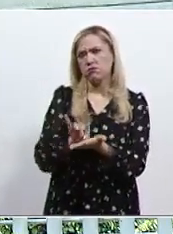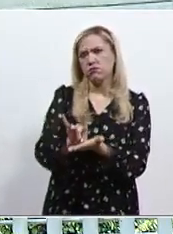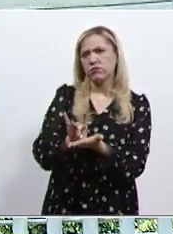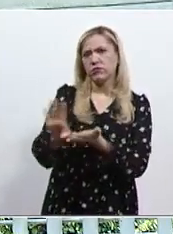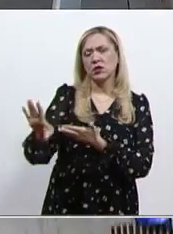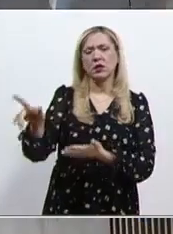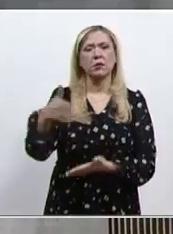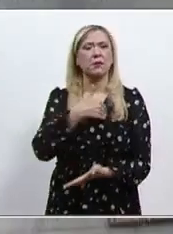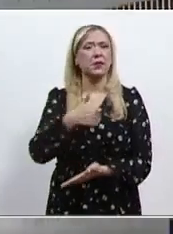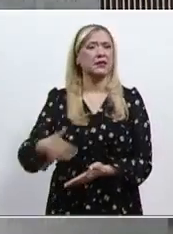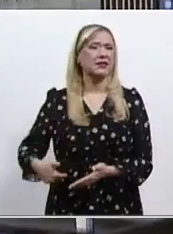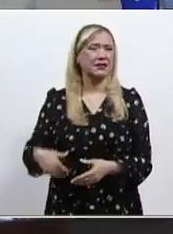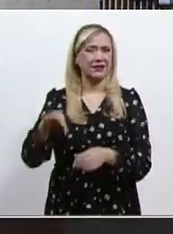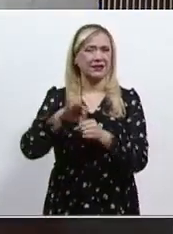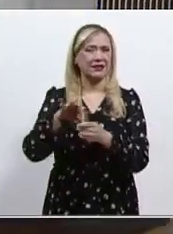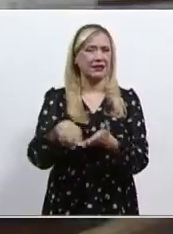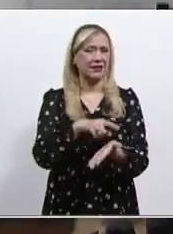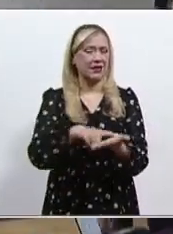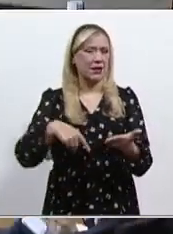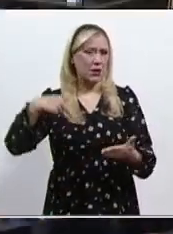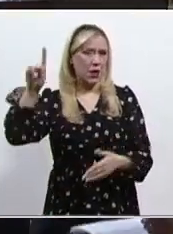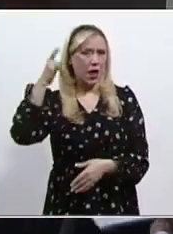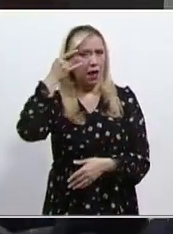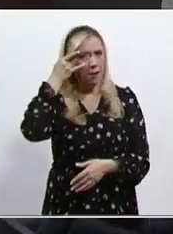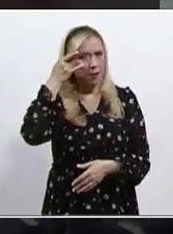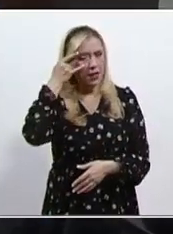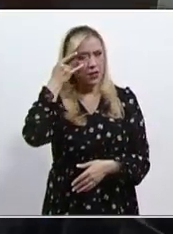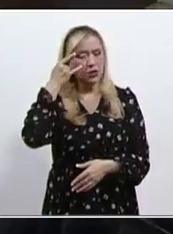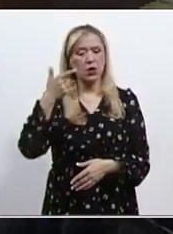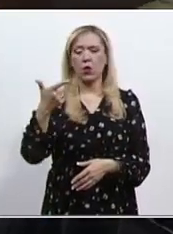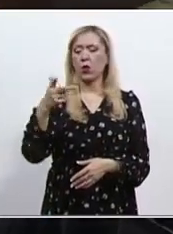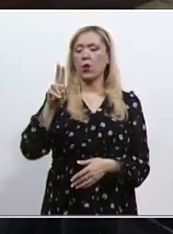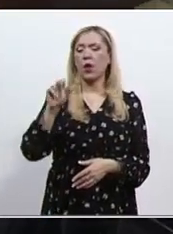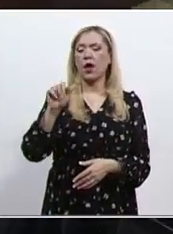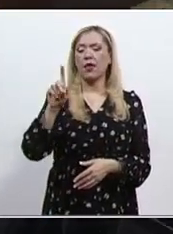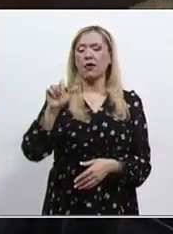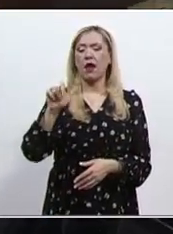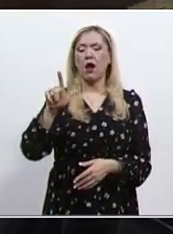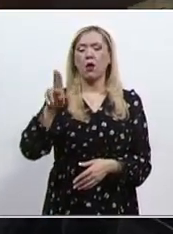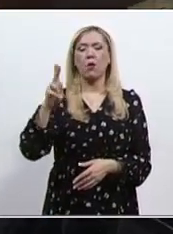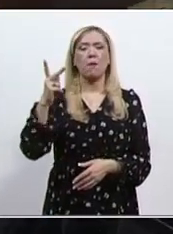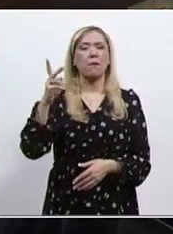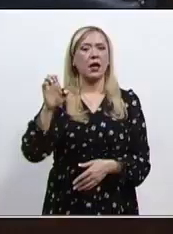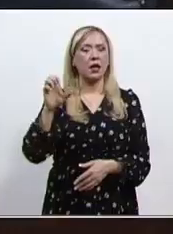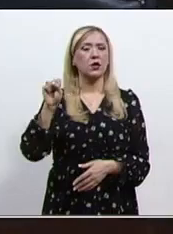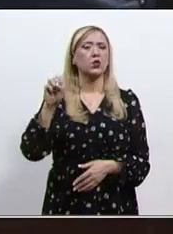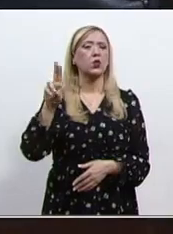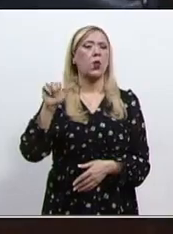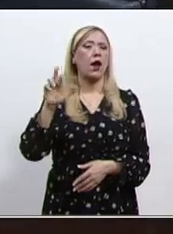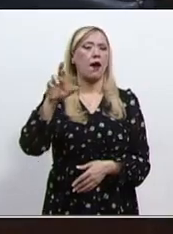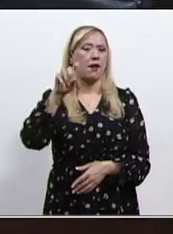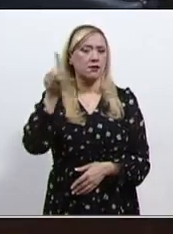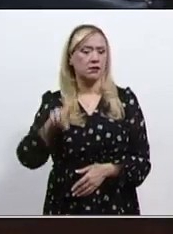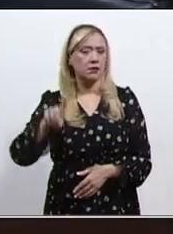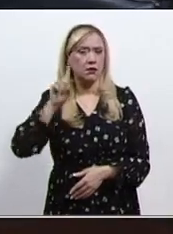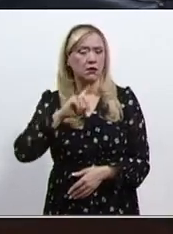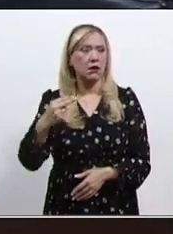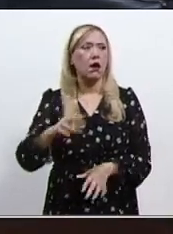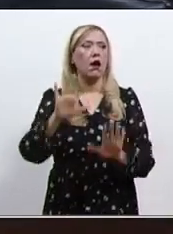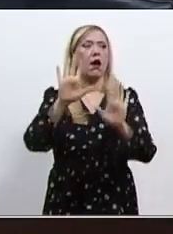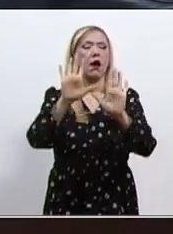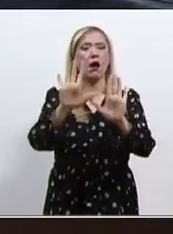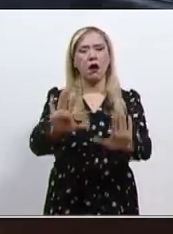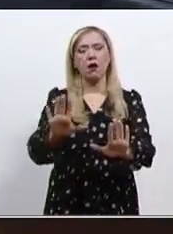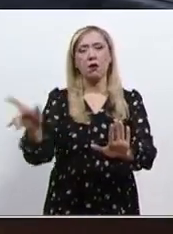del instituto electoral del Estado de Campeche lirio Guadalupe Suárez amendola el proyecto propone confirmar el acuerdo impugnado